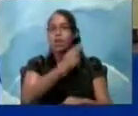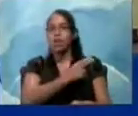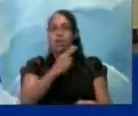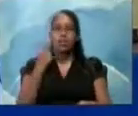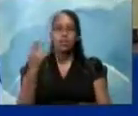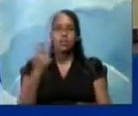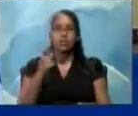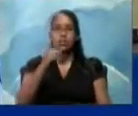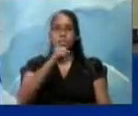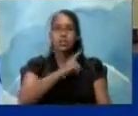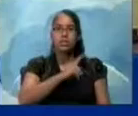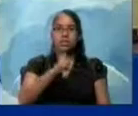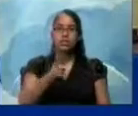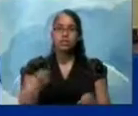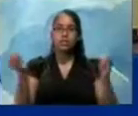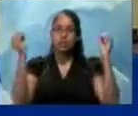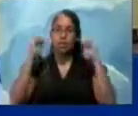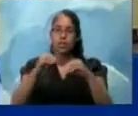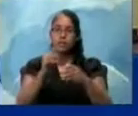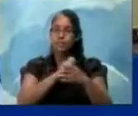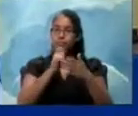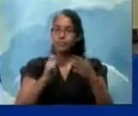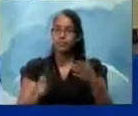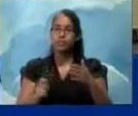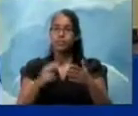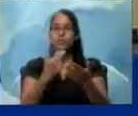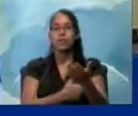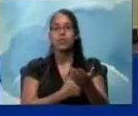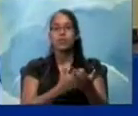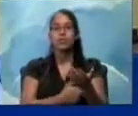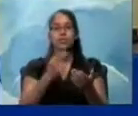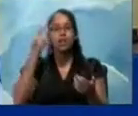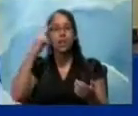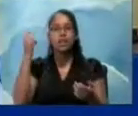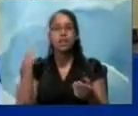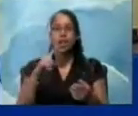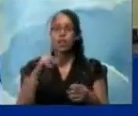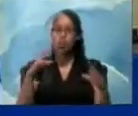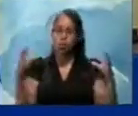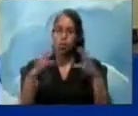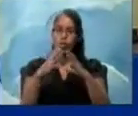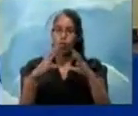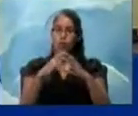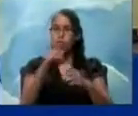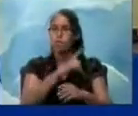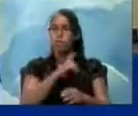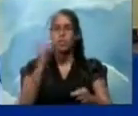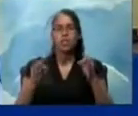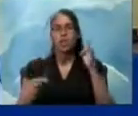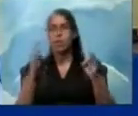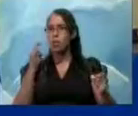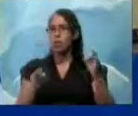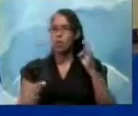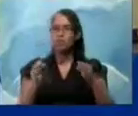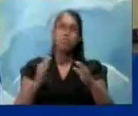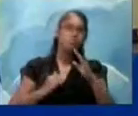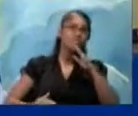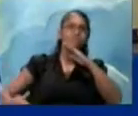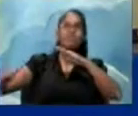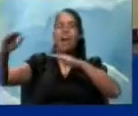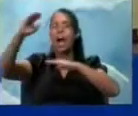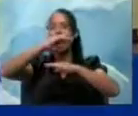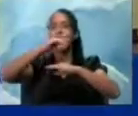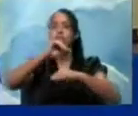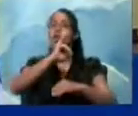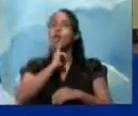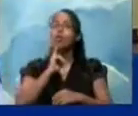profecía que estaba escrita. Amén. Hermano, ¿sabe que hay un grupo de abogados de muy alto nivel